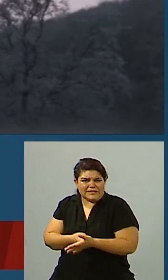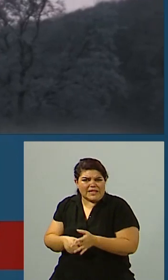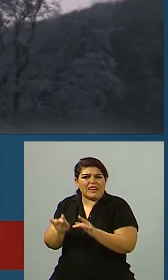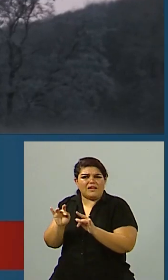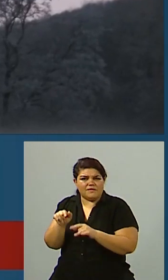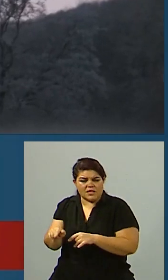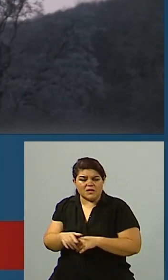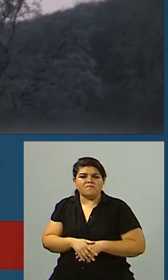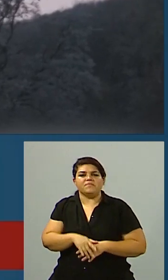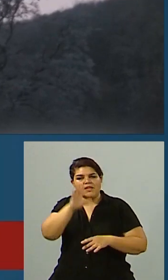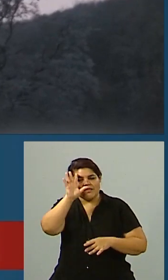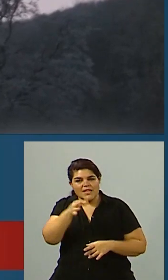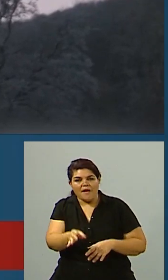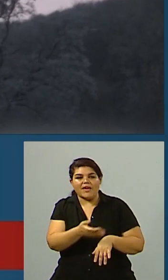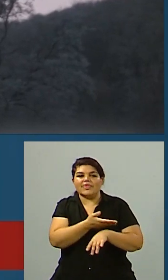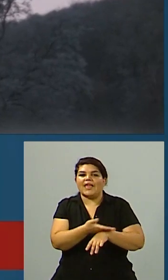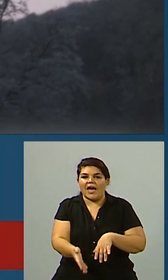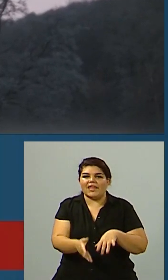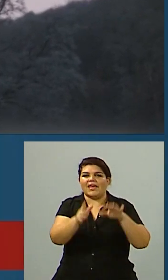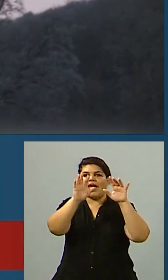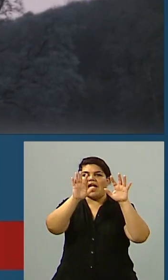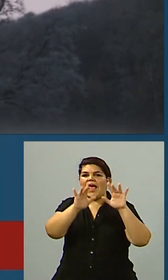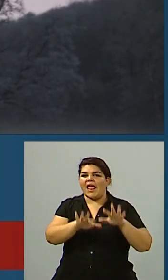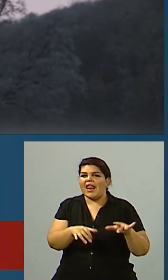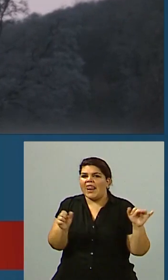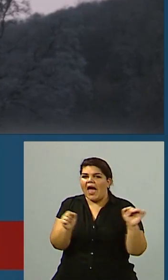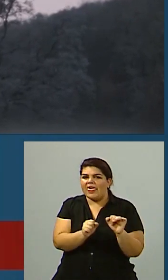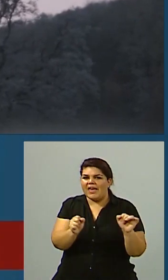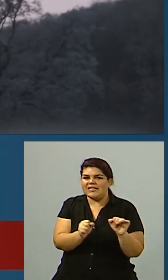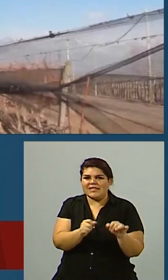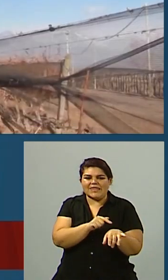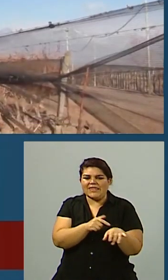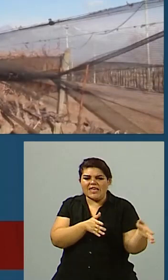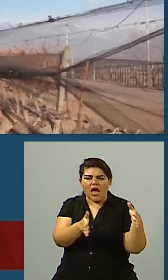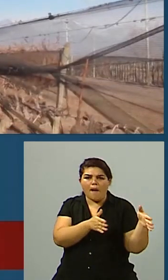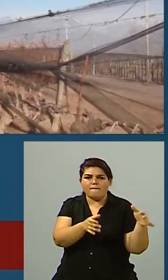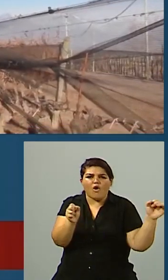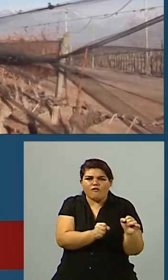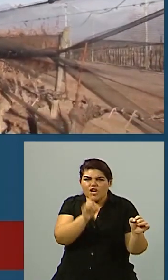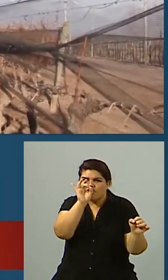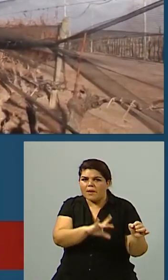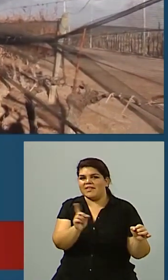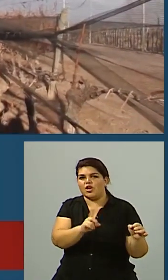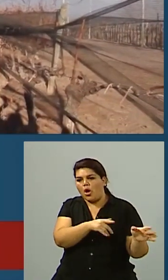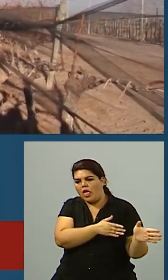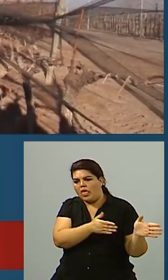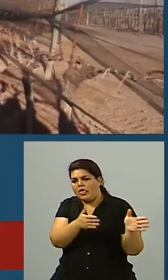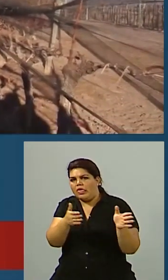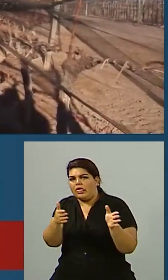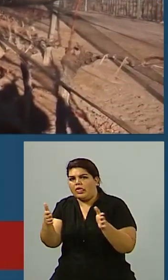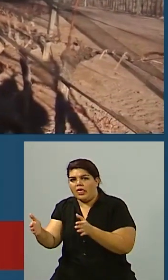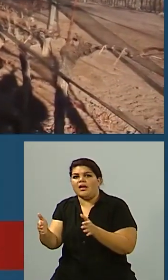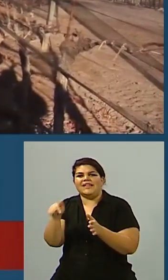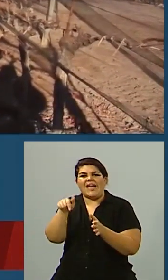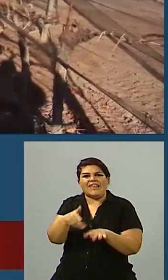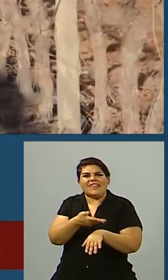pronto la asistencia que pueda llegar el Estado, hablemos de lo estrictamente productivo. ¿Qué sucede con las plantas, con los viñedos? Y